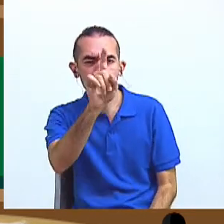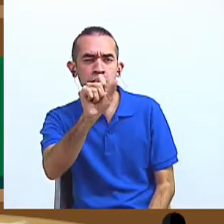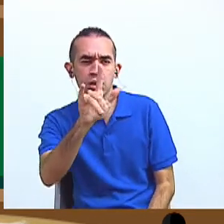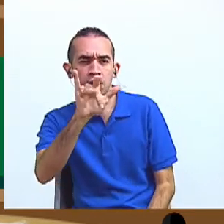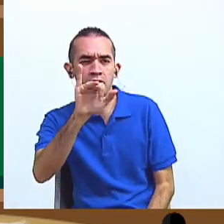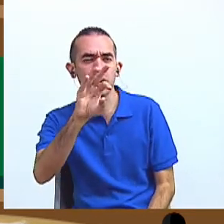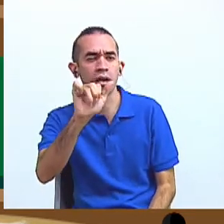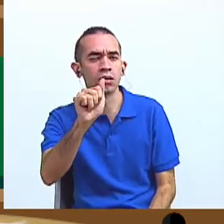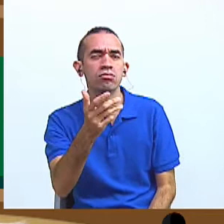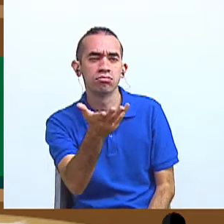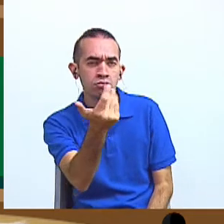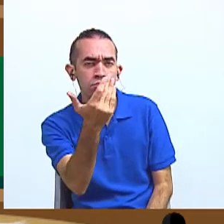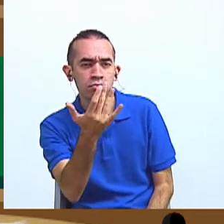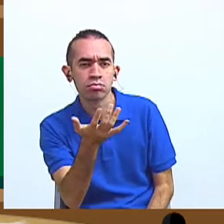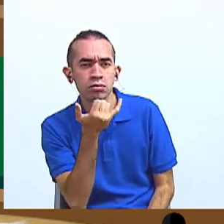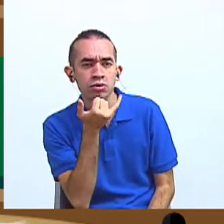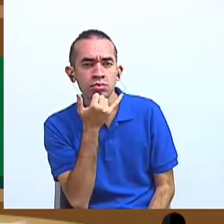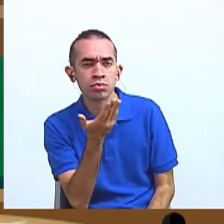mano.